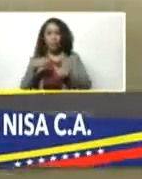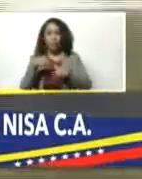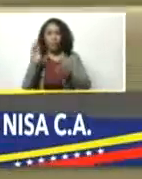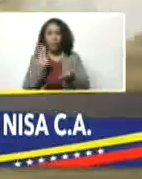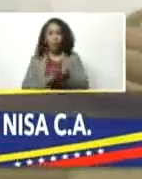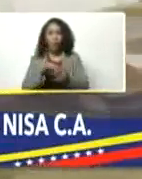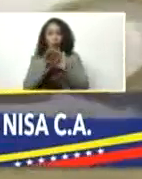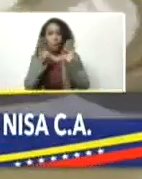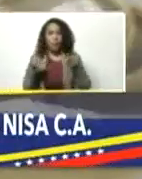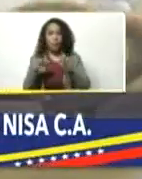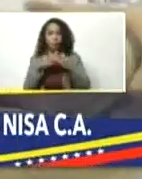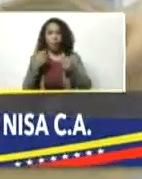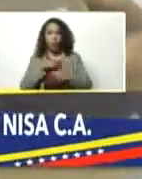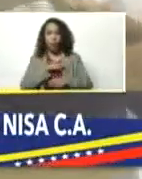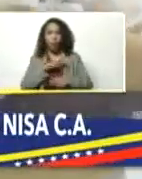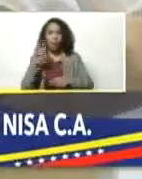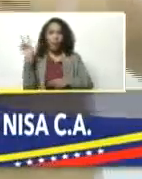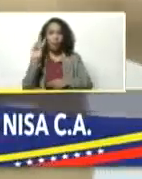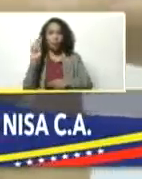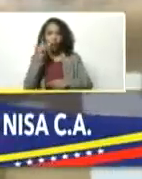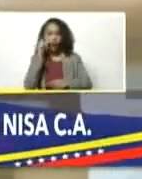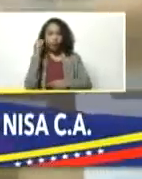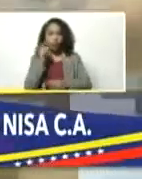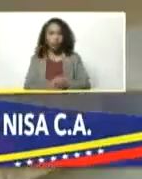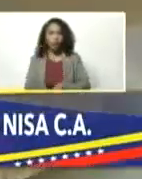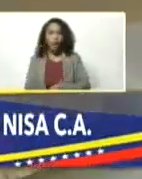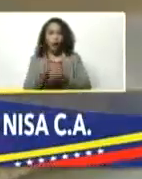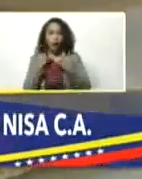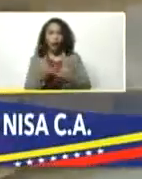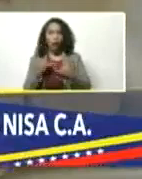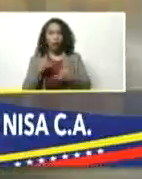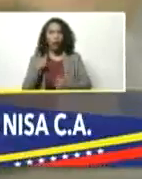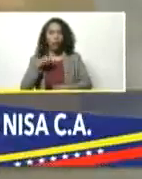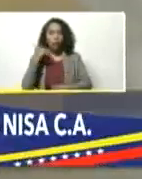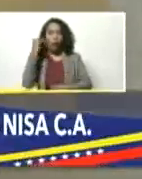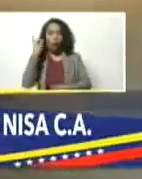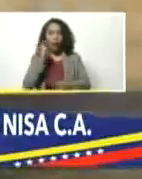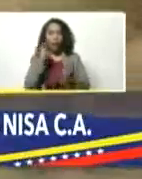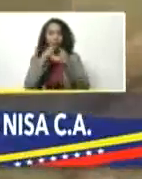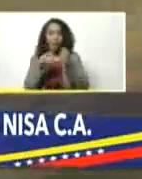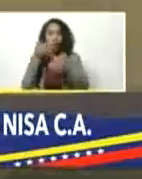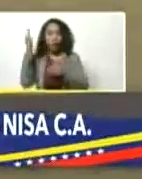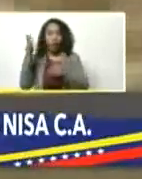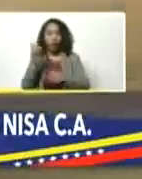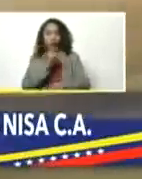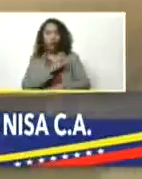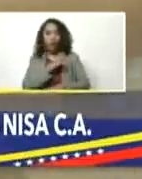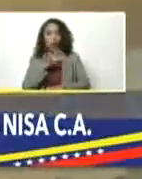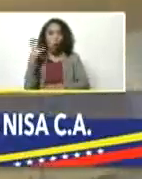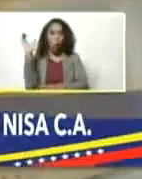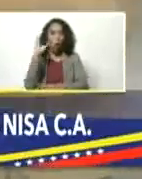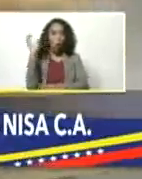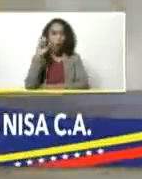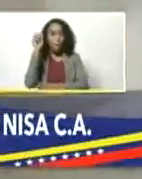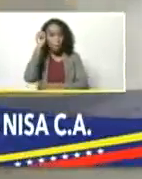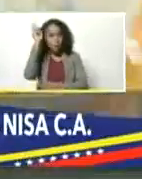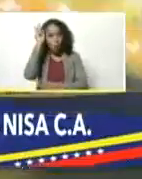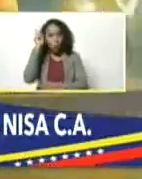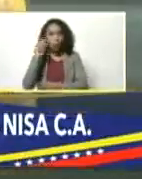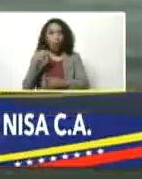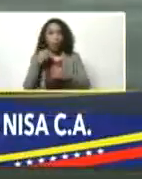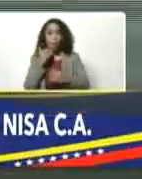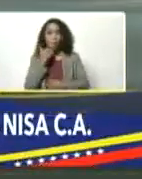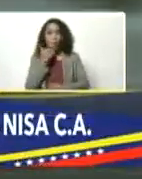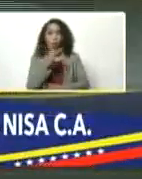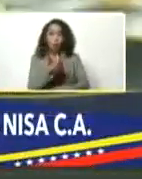mesa de todos los venezolanos. Actualmente tenemos exportaciones para Chile, Colombia, Perú, y